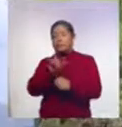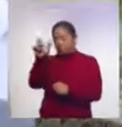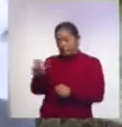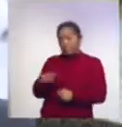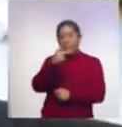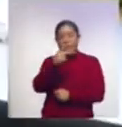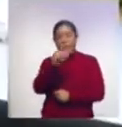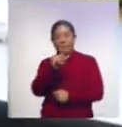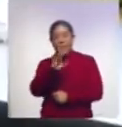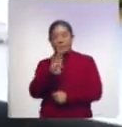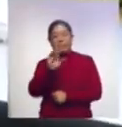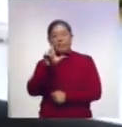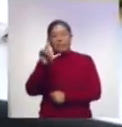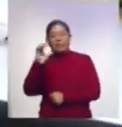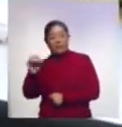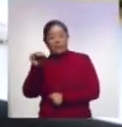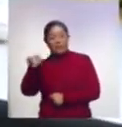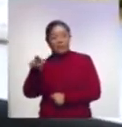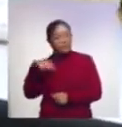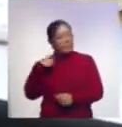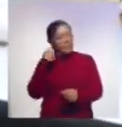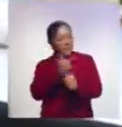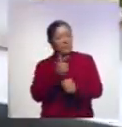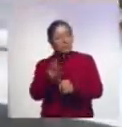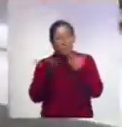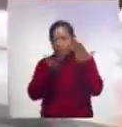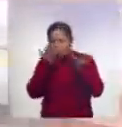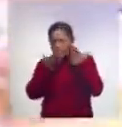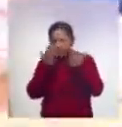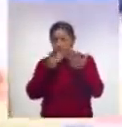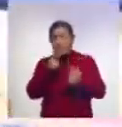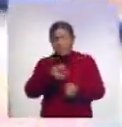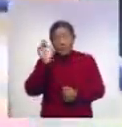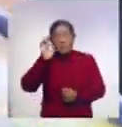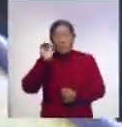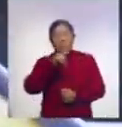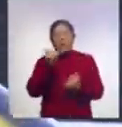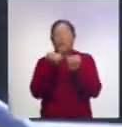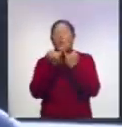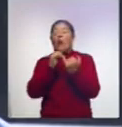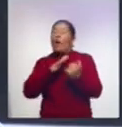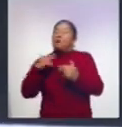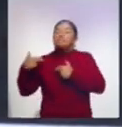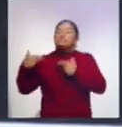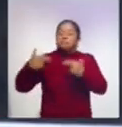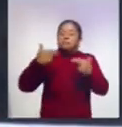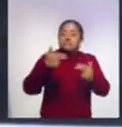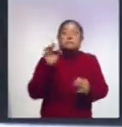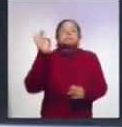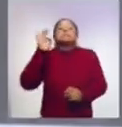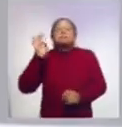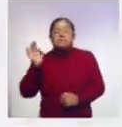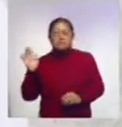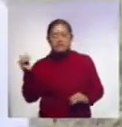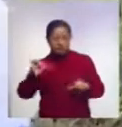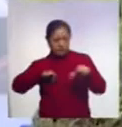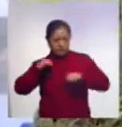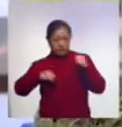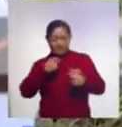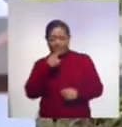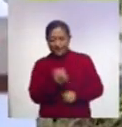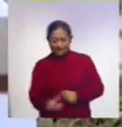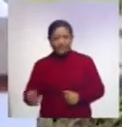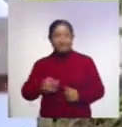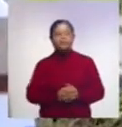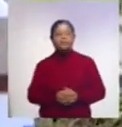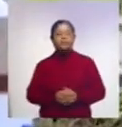estos estudios detectarán las causas ambientales y la predisposición genética que existen en infantes y adolescentes. Tlaxcala